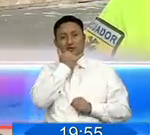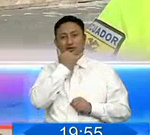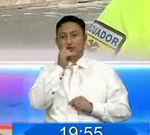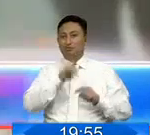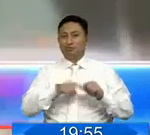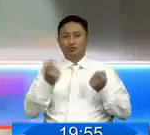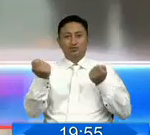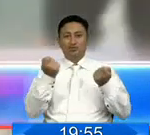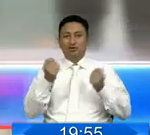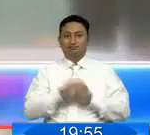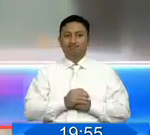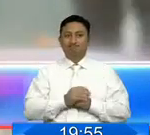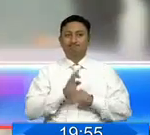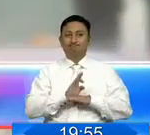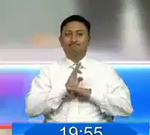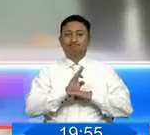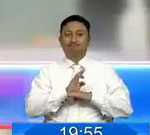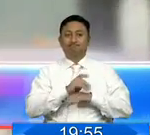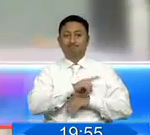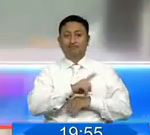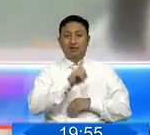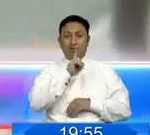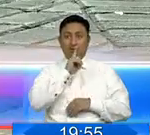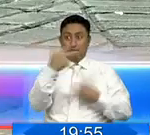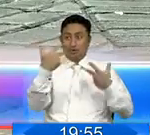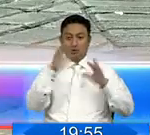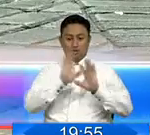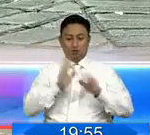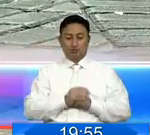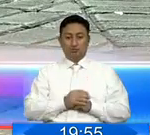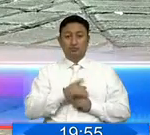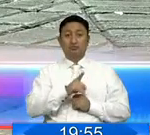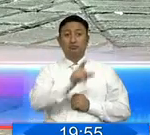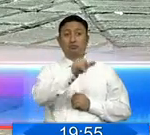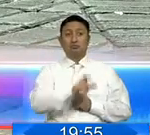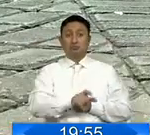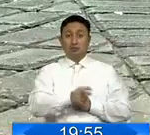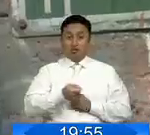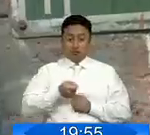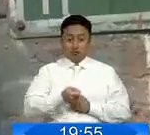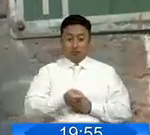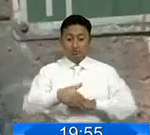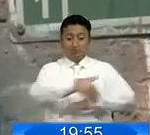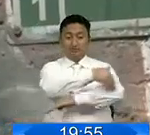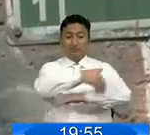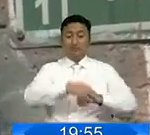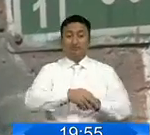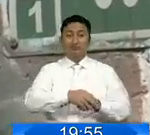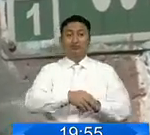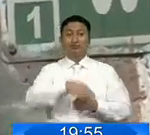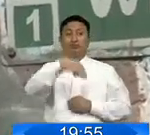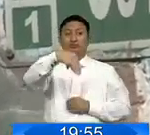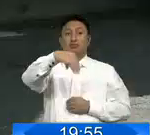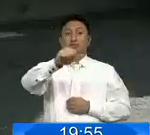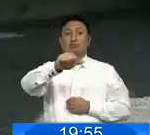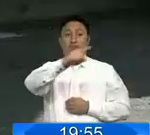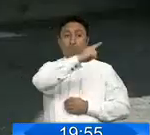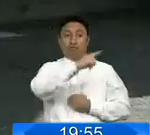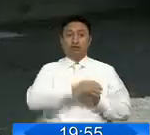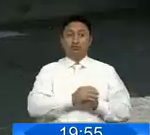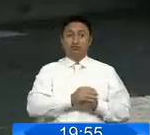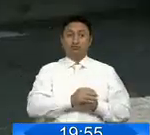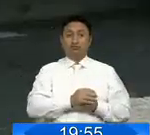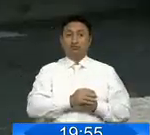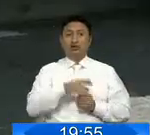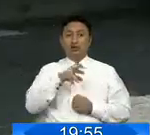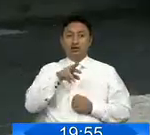del control. Testigos que prefirieron el anonimato comentaron que el occiso fue atacado en la esquina de la calle José Maldonado. Malherido,